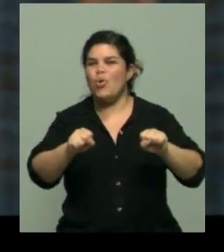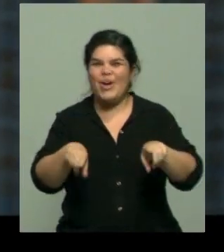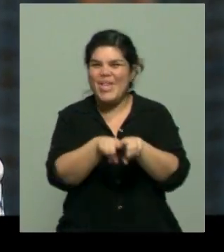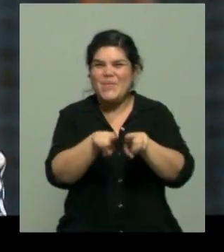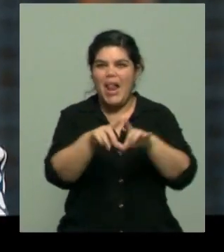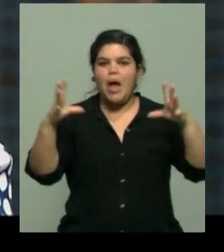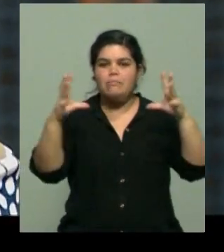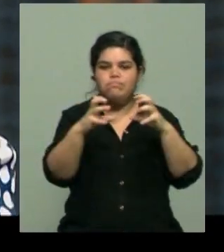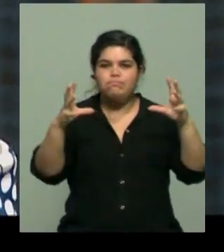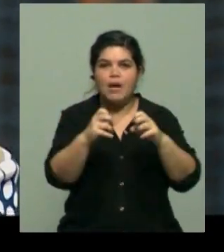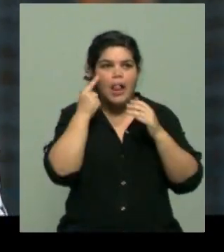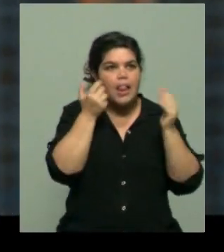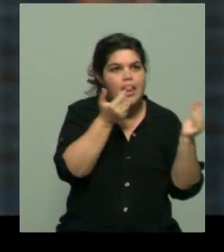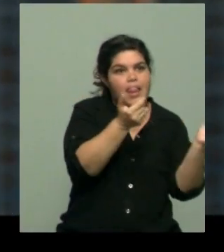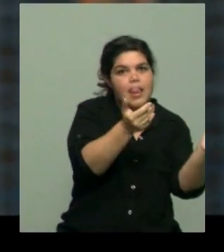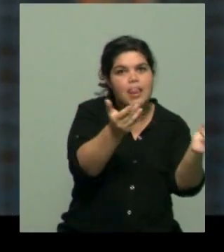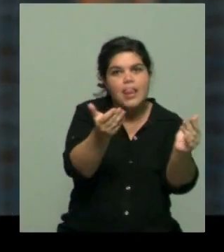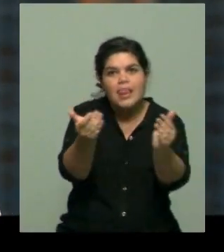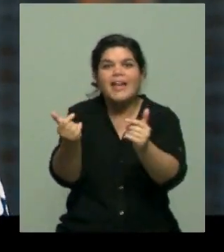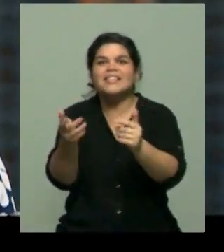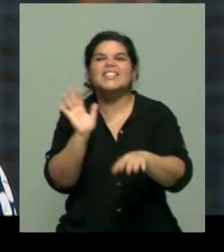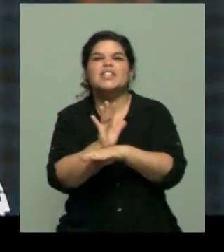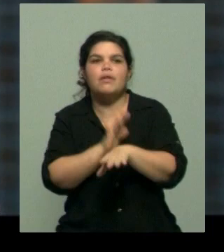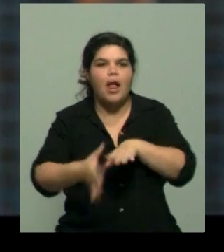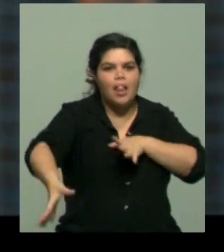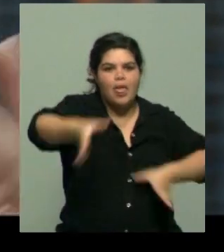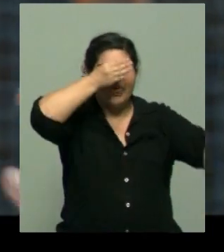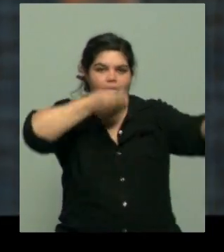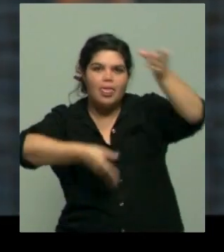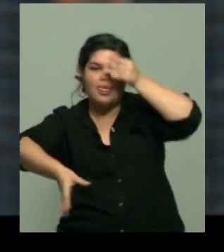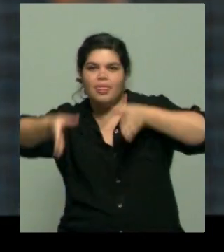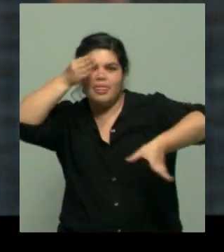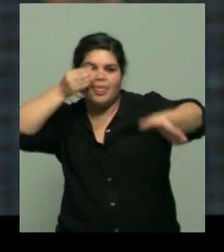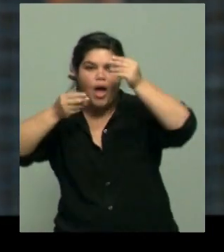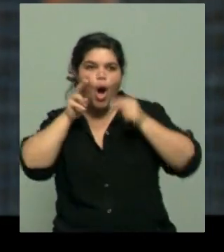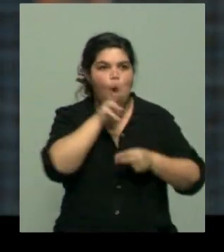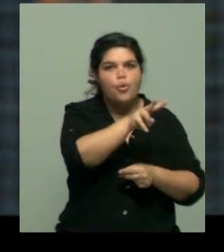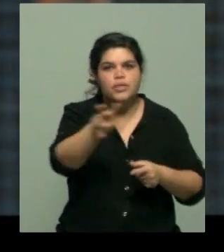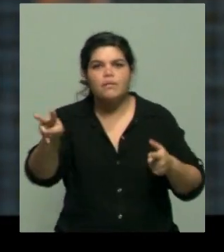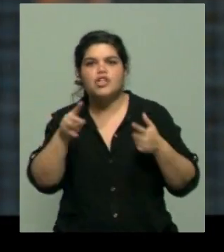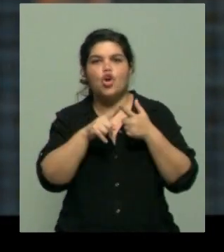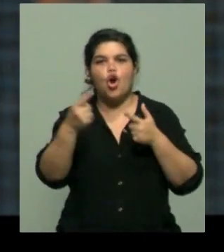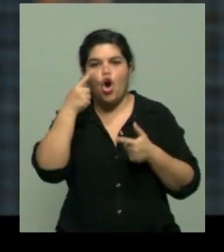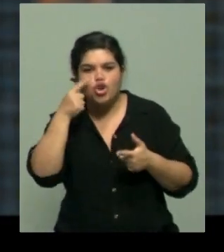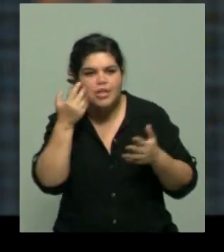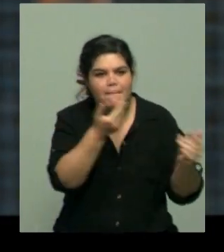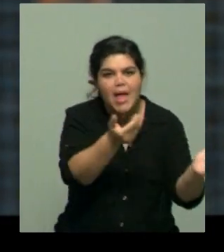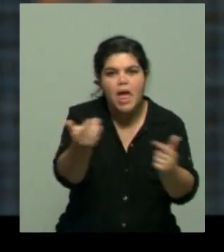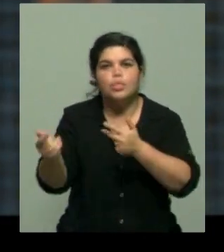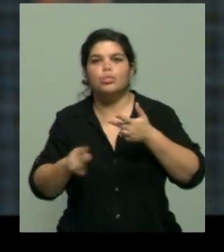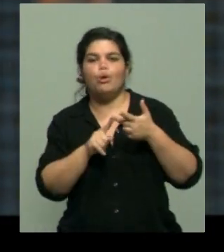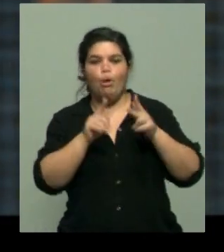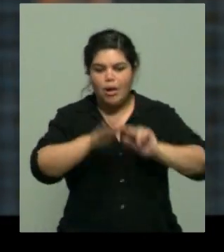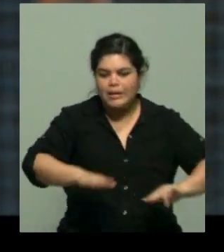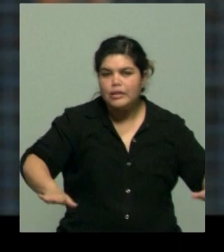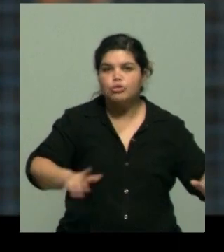ejercitando y vas cada día asumiendo mayores conocimientos, mayor observación, mayor capacidad quizás en las primeras